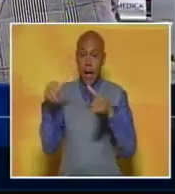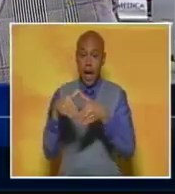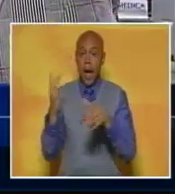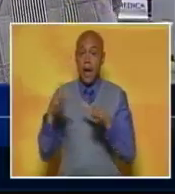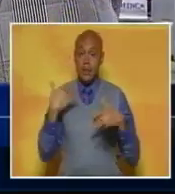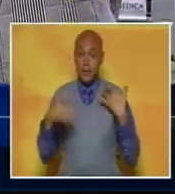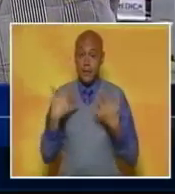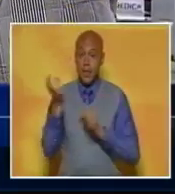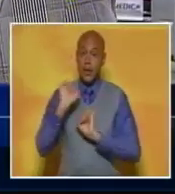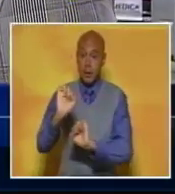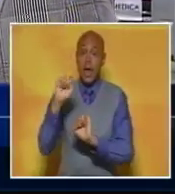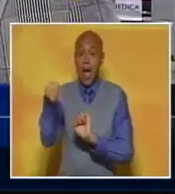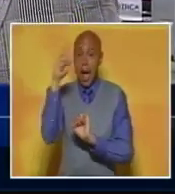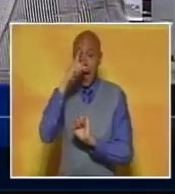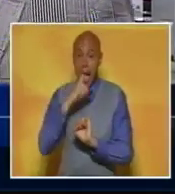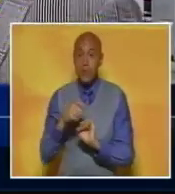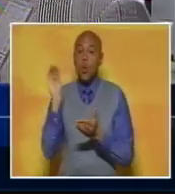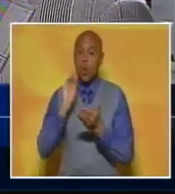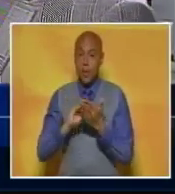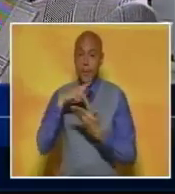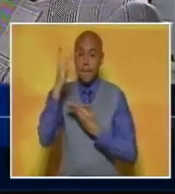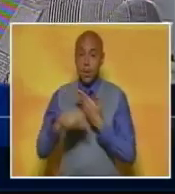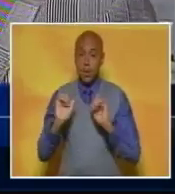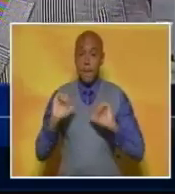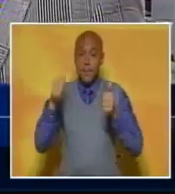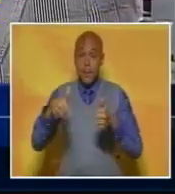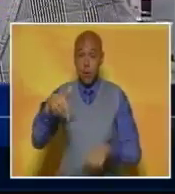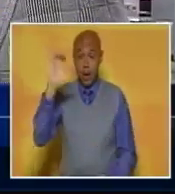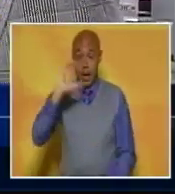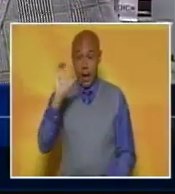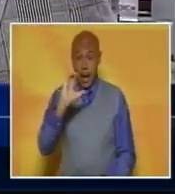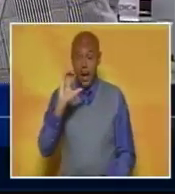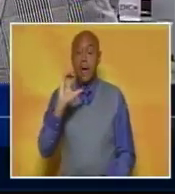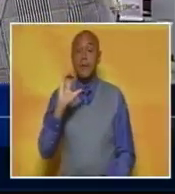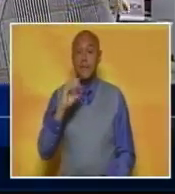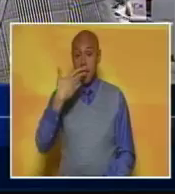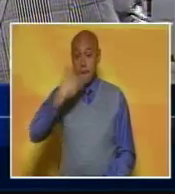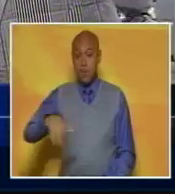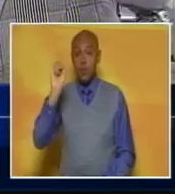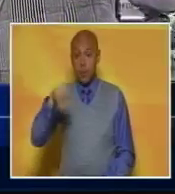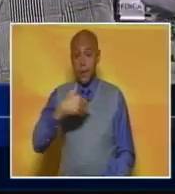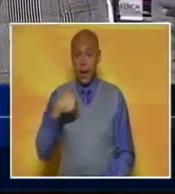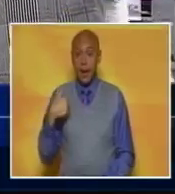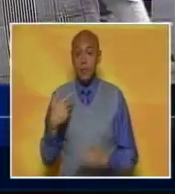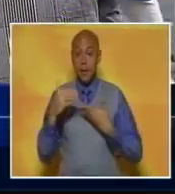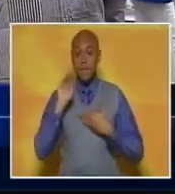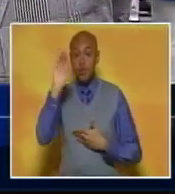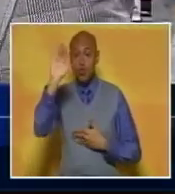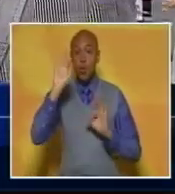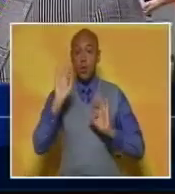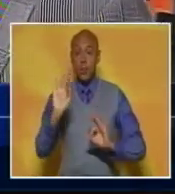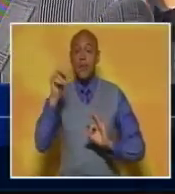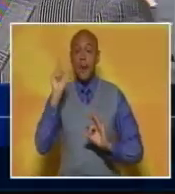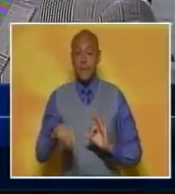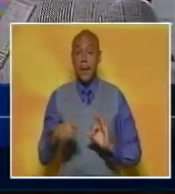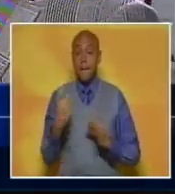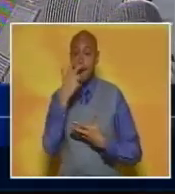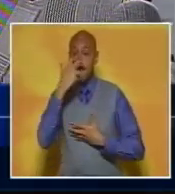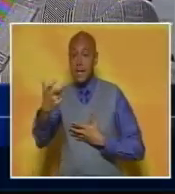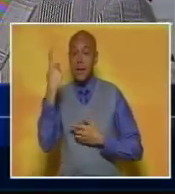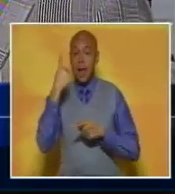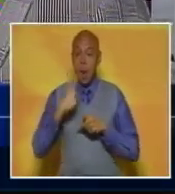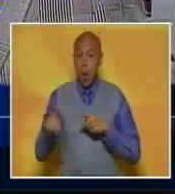este programa este año, empezando por la Gran Caracas. Vamos a tratar de consolidar evidentemente la visita a